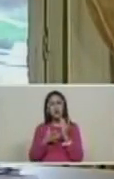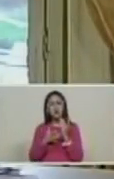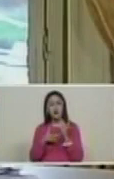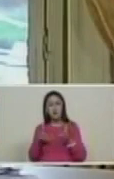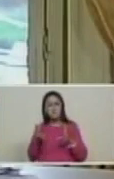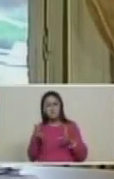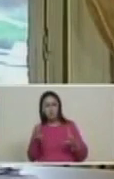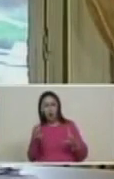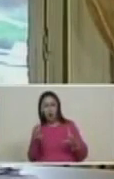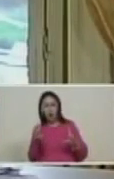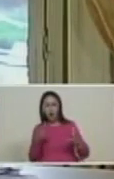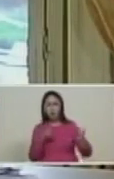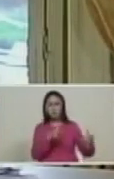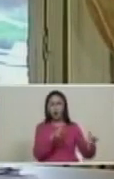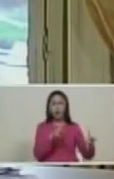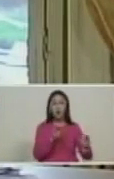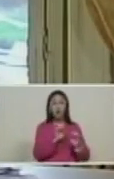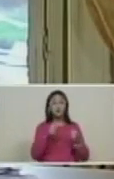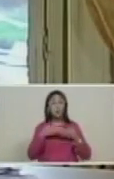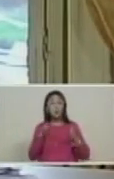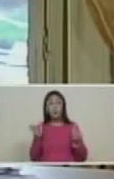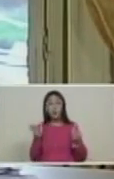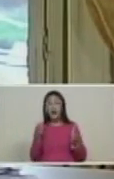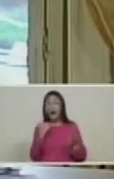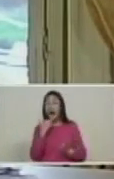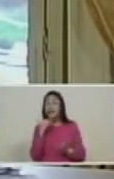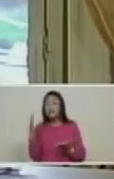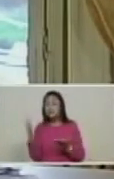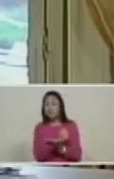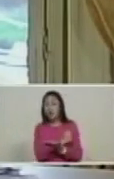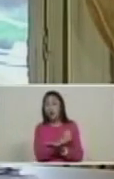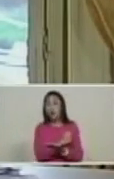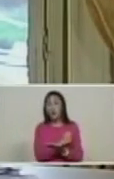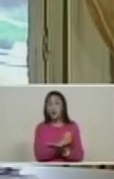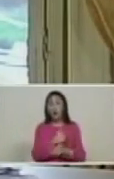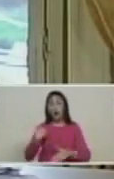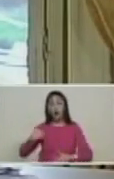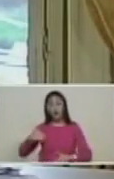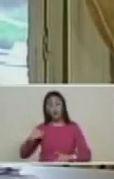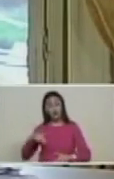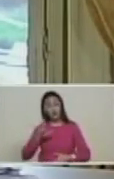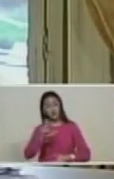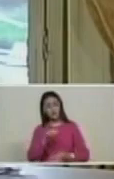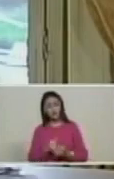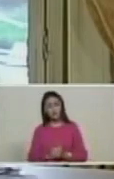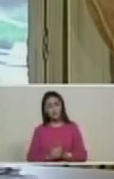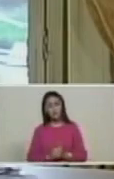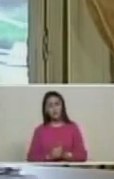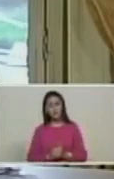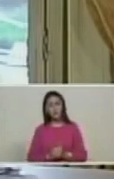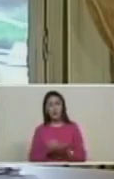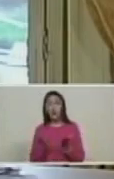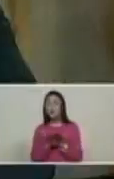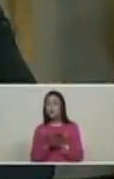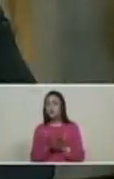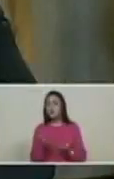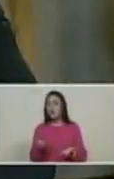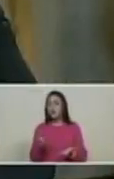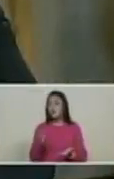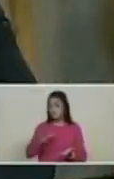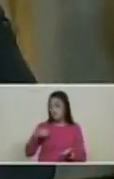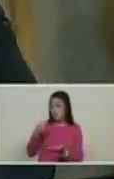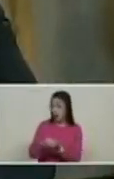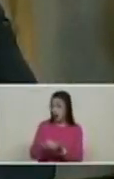educación pública, casi que los eliminó. Que estudie quien pueda pagar. Esa es